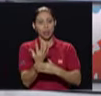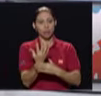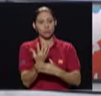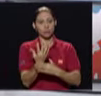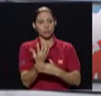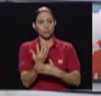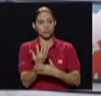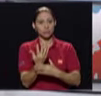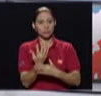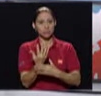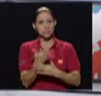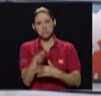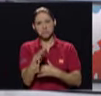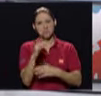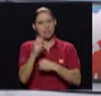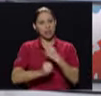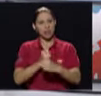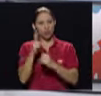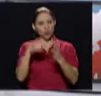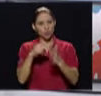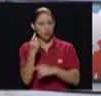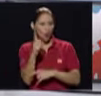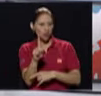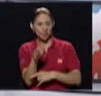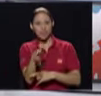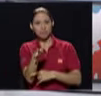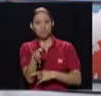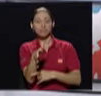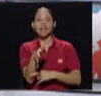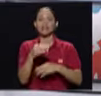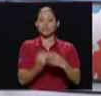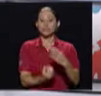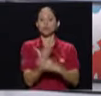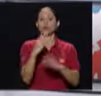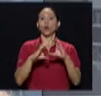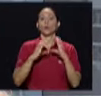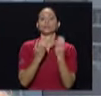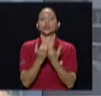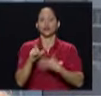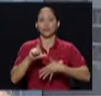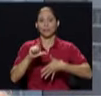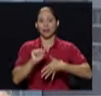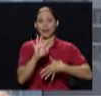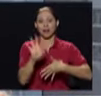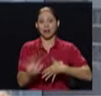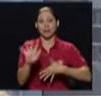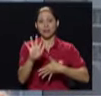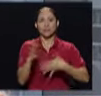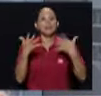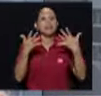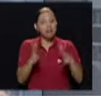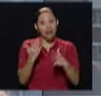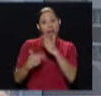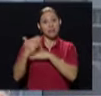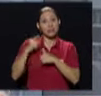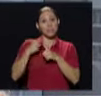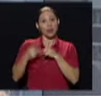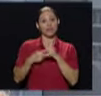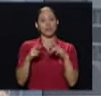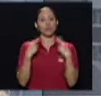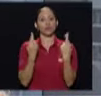alrededor del año 2011, se creó la Comisión para Latinoamérica y el Caribe, y ya se había reunido una